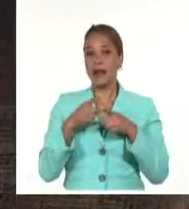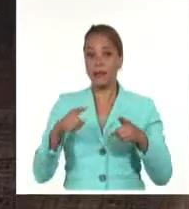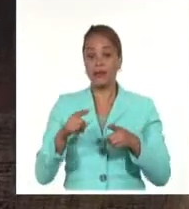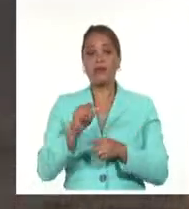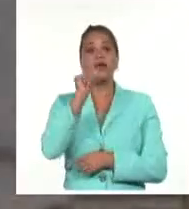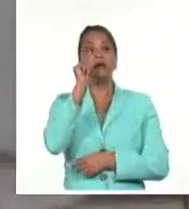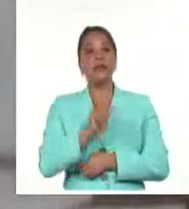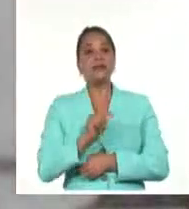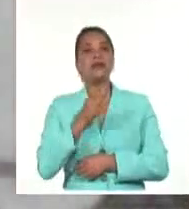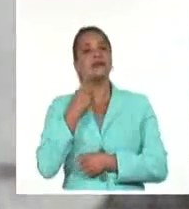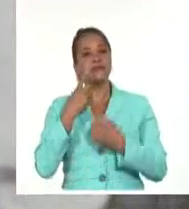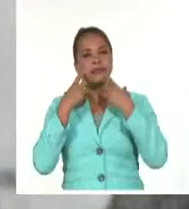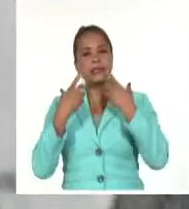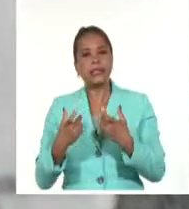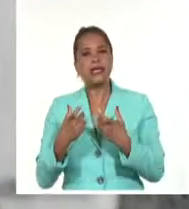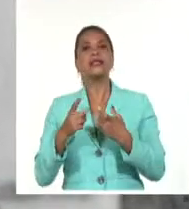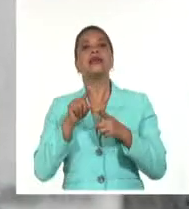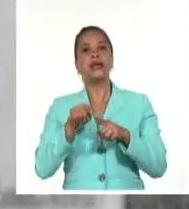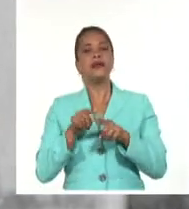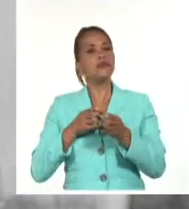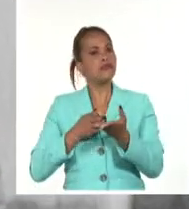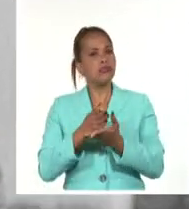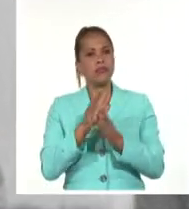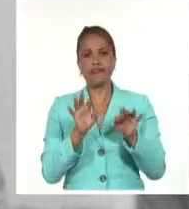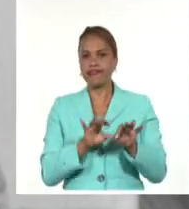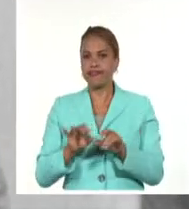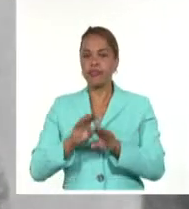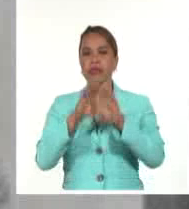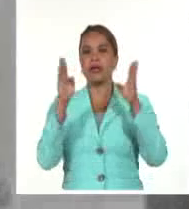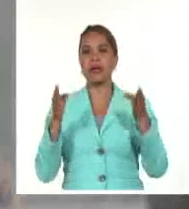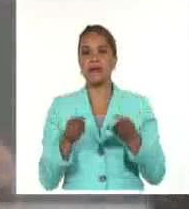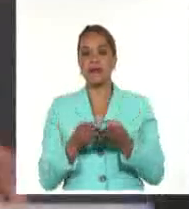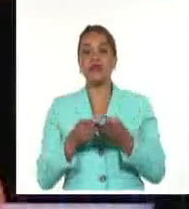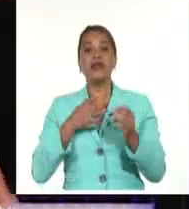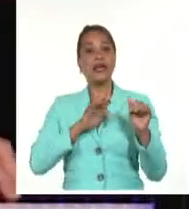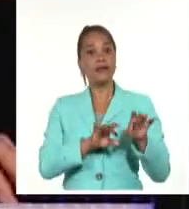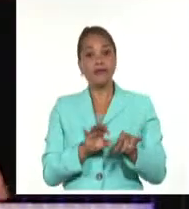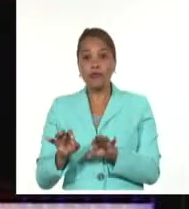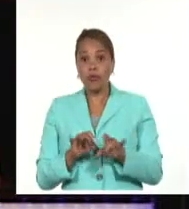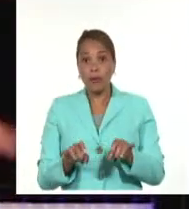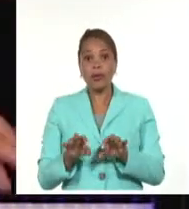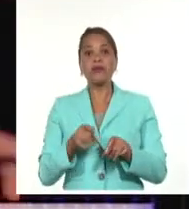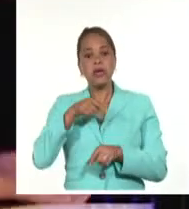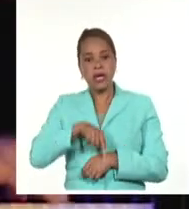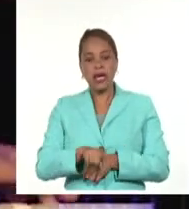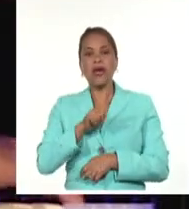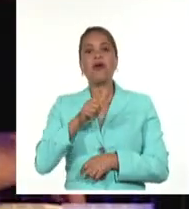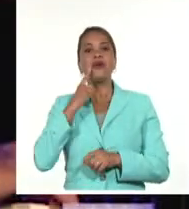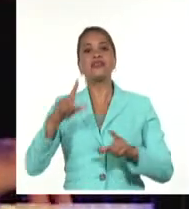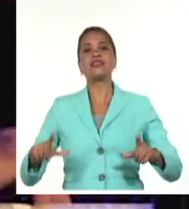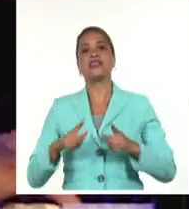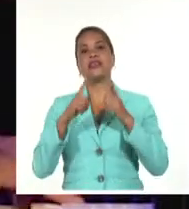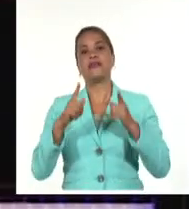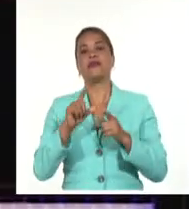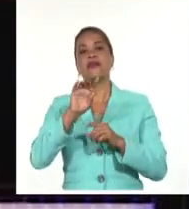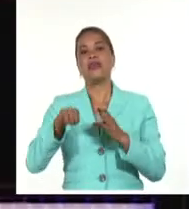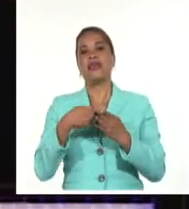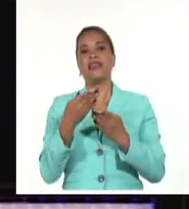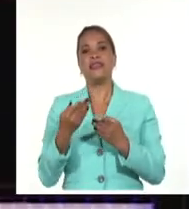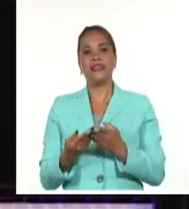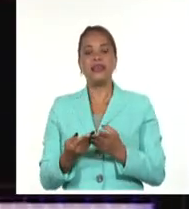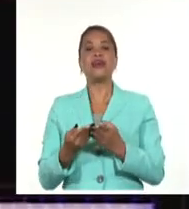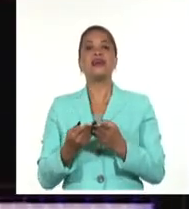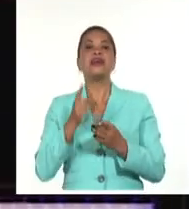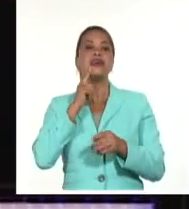compositores han prestigiado el piano en todo el mundo un instrumento musical que hoy celebra su día y que evoca